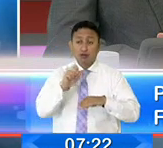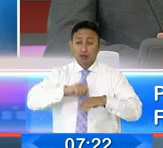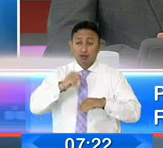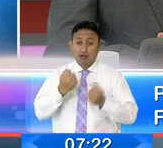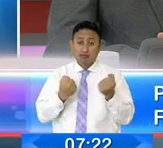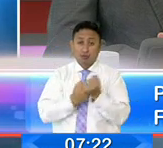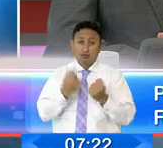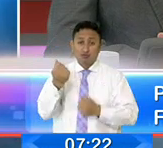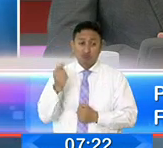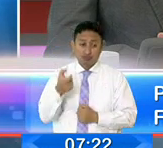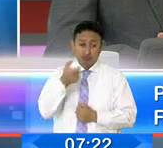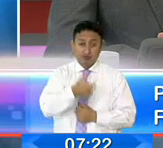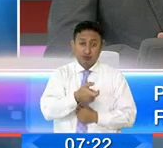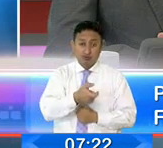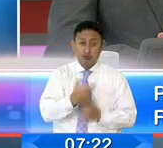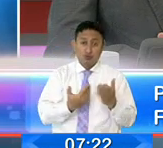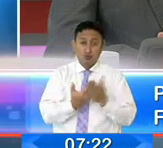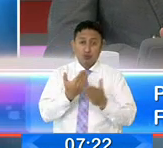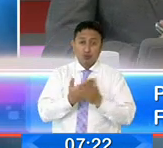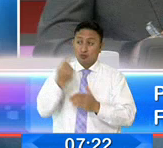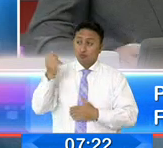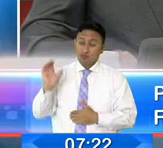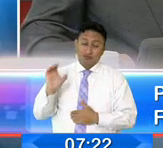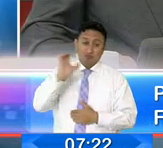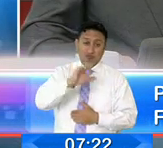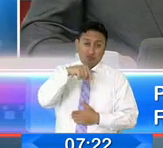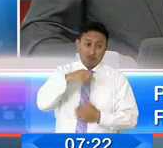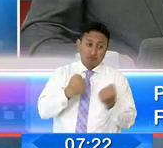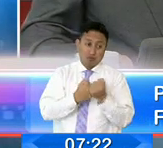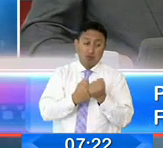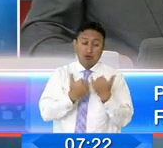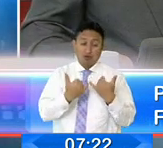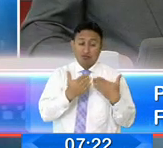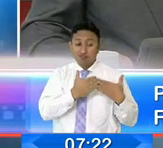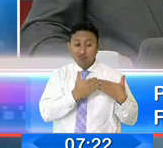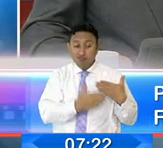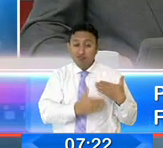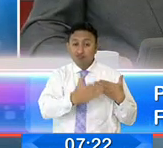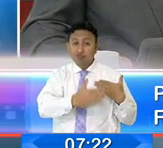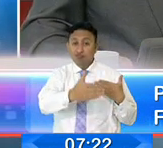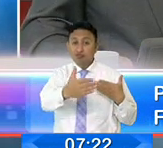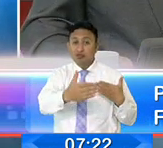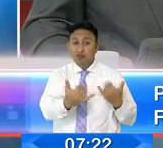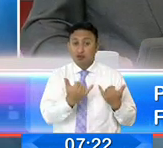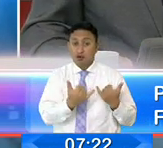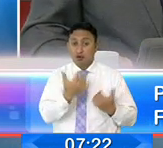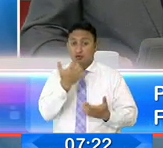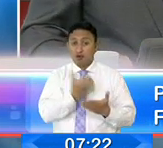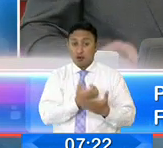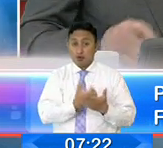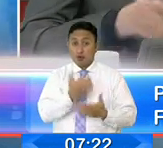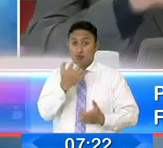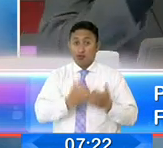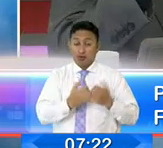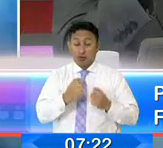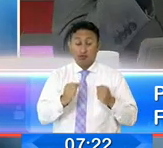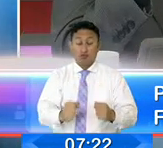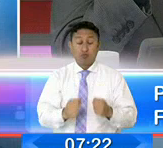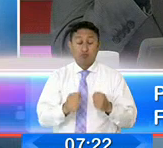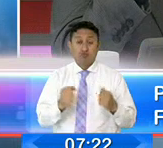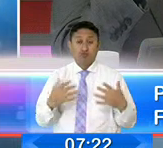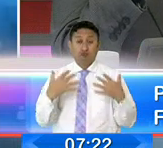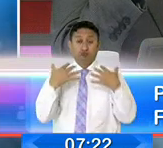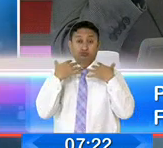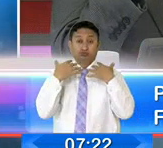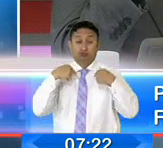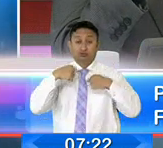requiere recursos nuevos para enfrentar todo lo que tiene que enfrentar en un momento económico que es crítico no solamente